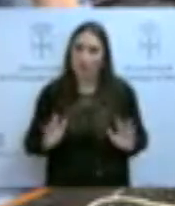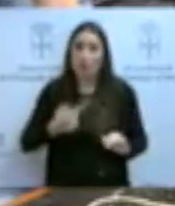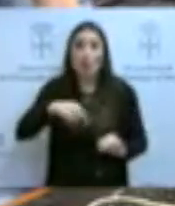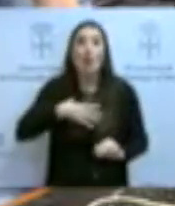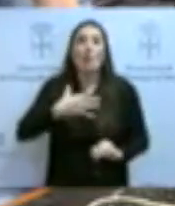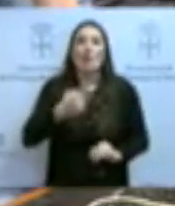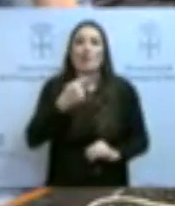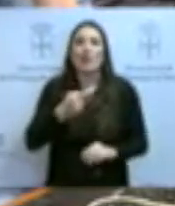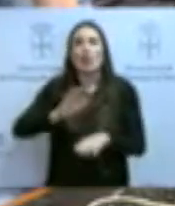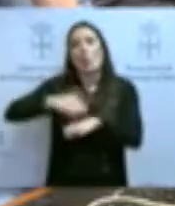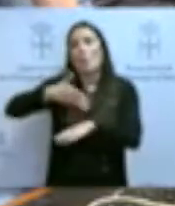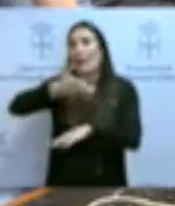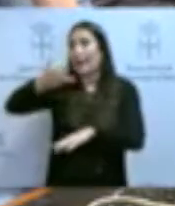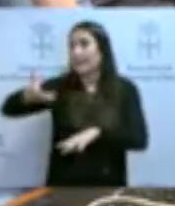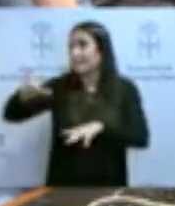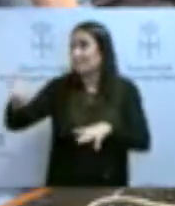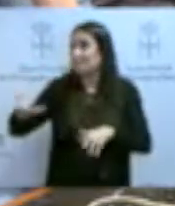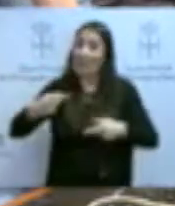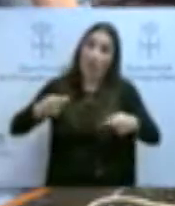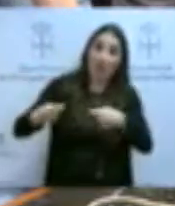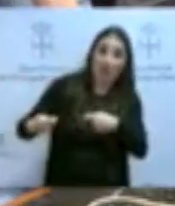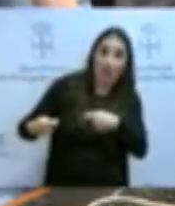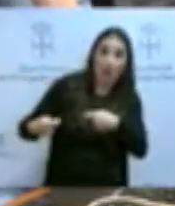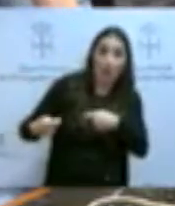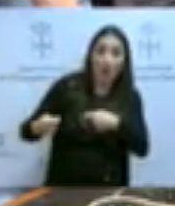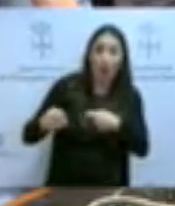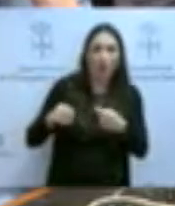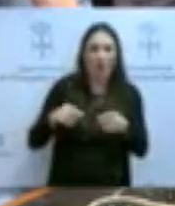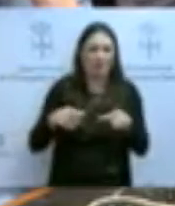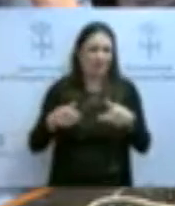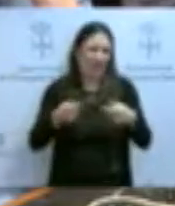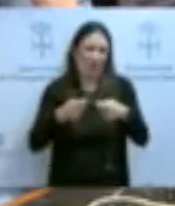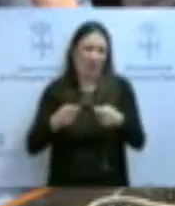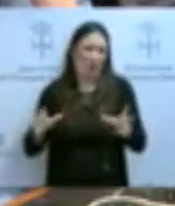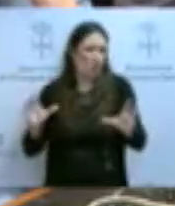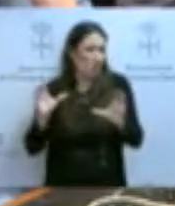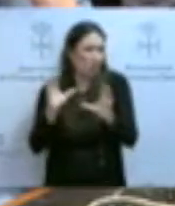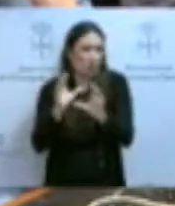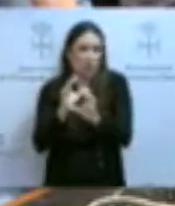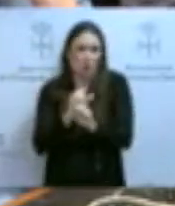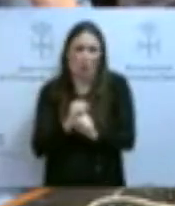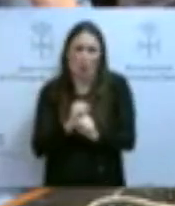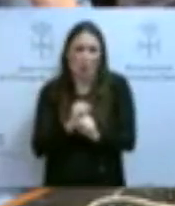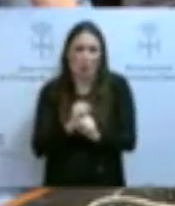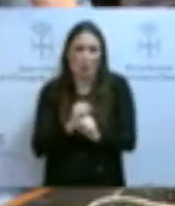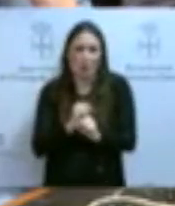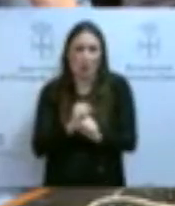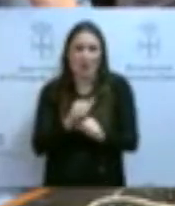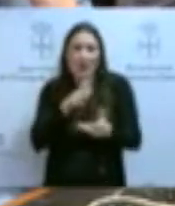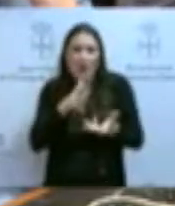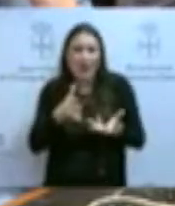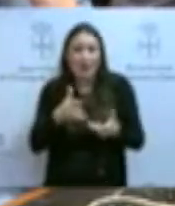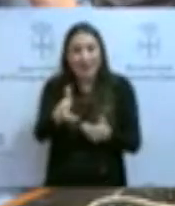la culpa de esto también a la negociación, a la maraña negociadora en que tiene empantanados